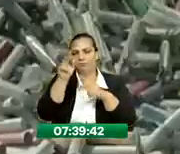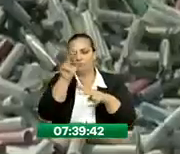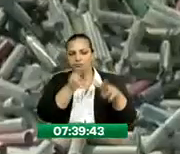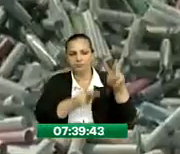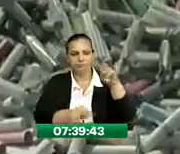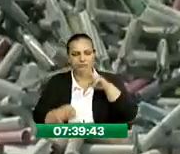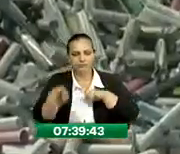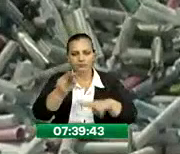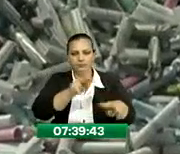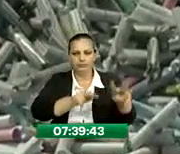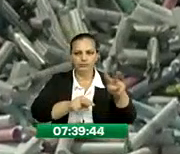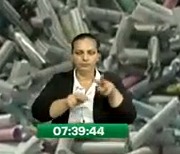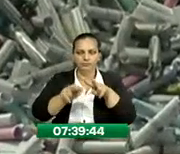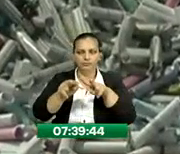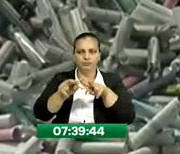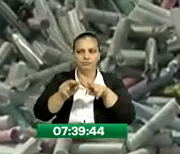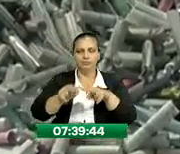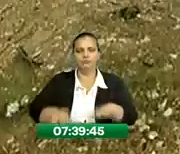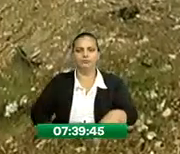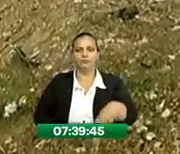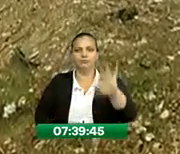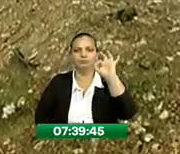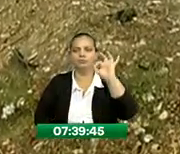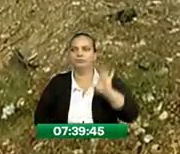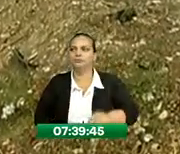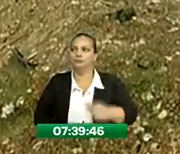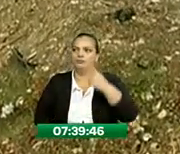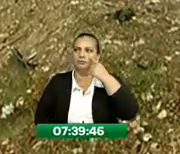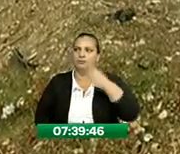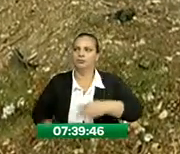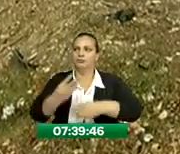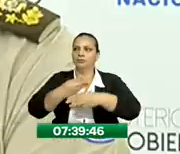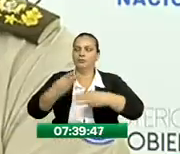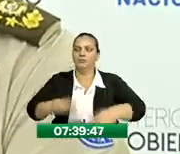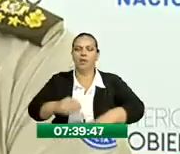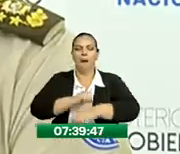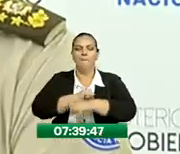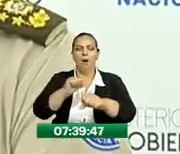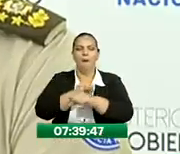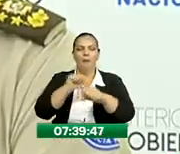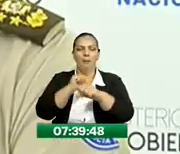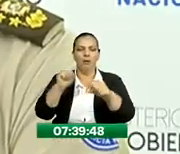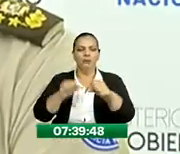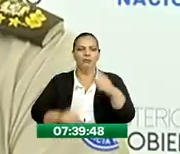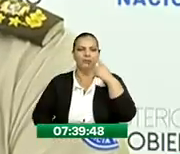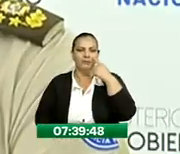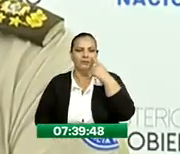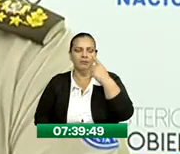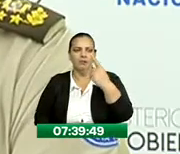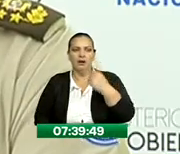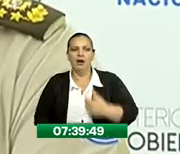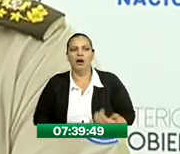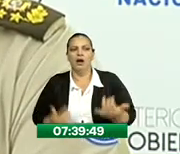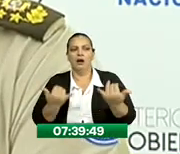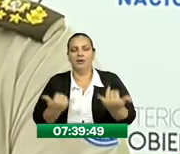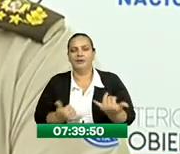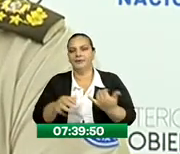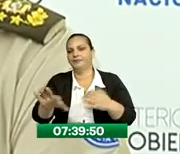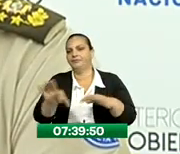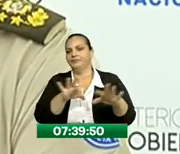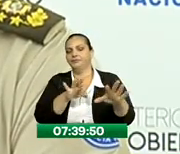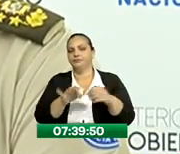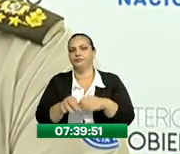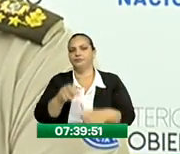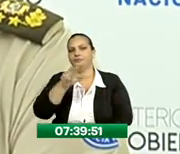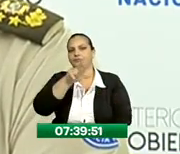ciudadana. Así fue como lograron el decomiso de material pirotécnico. Y se han aprendido e incautado alrededor